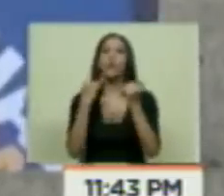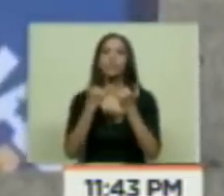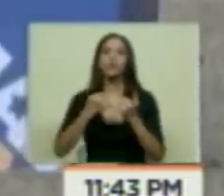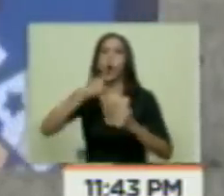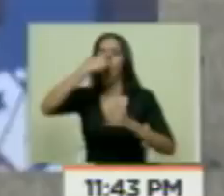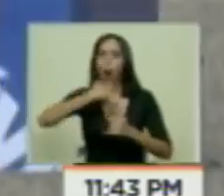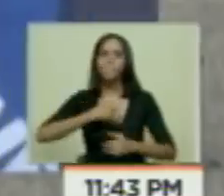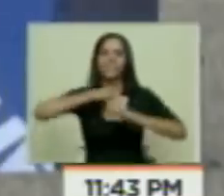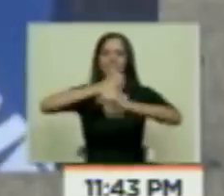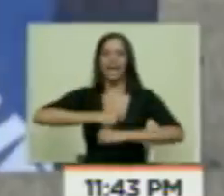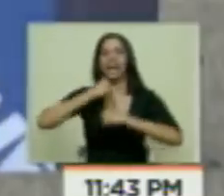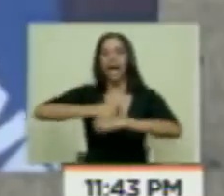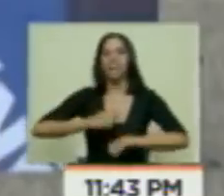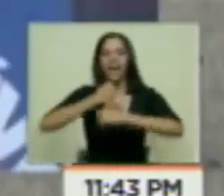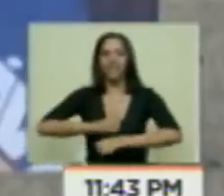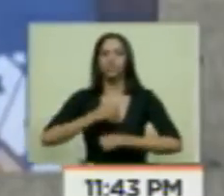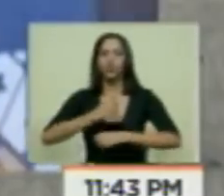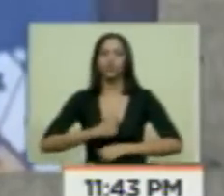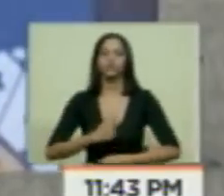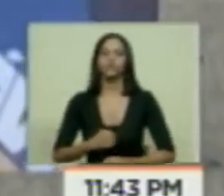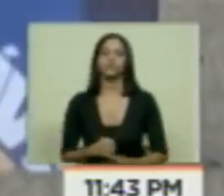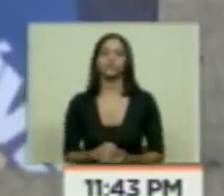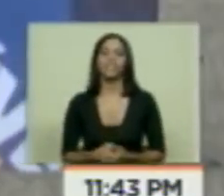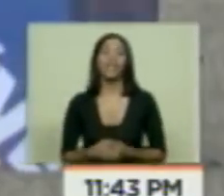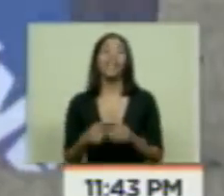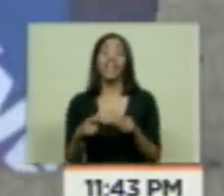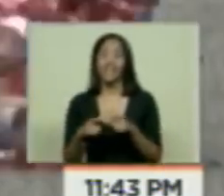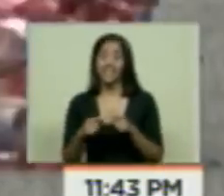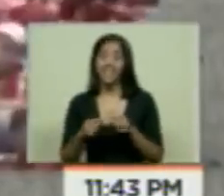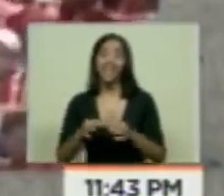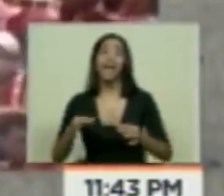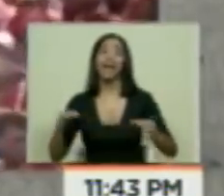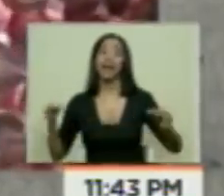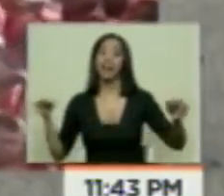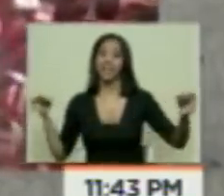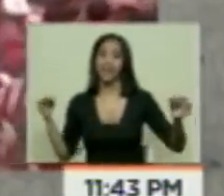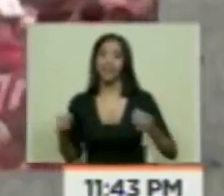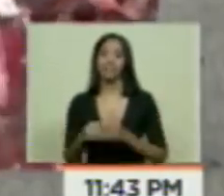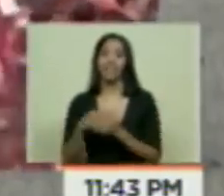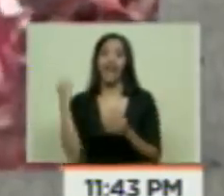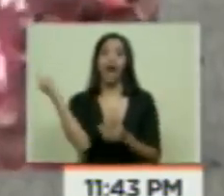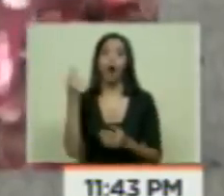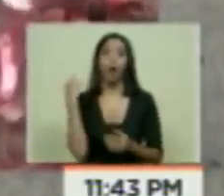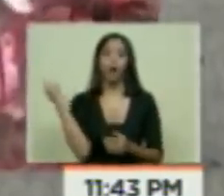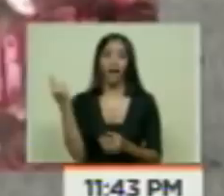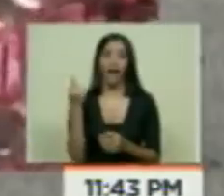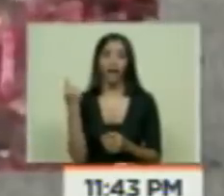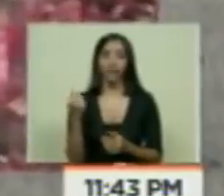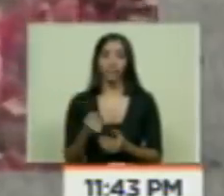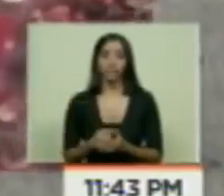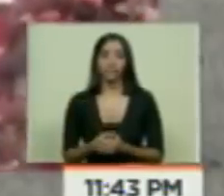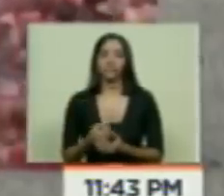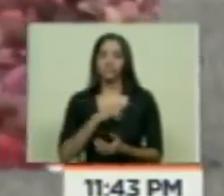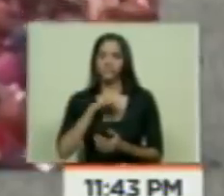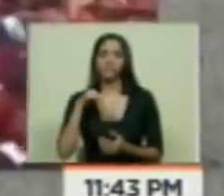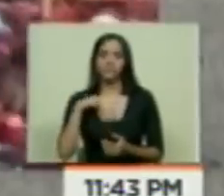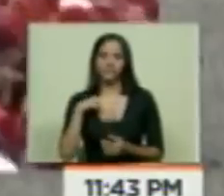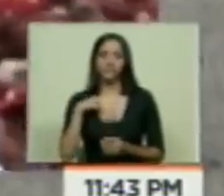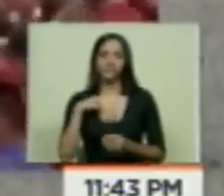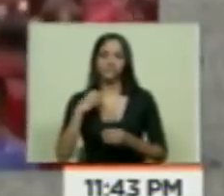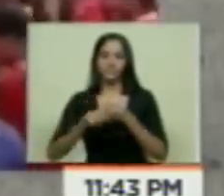caballo. Es larga la jornada que nosotros hemos